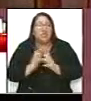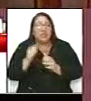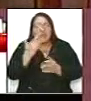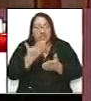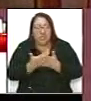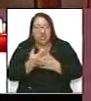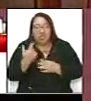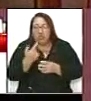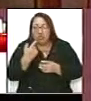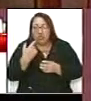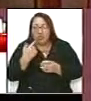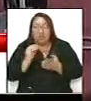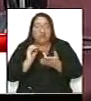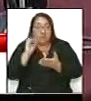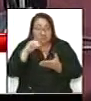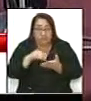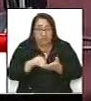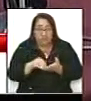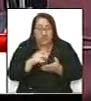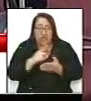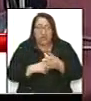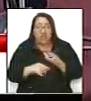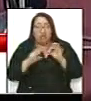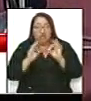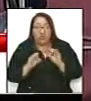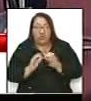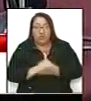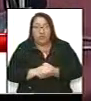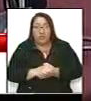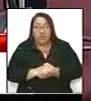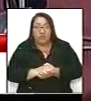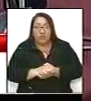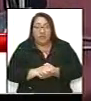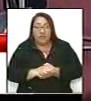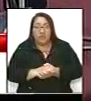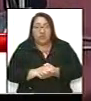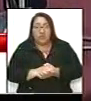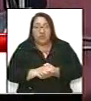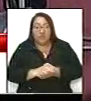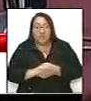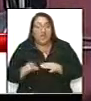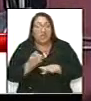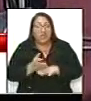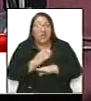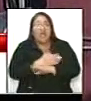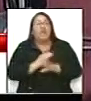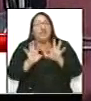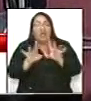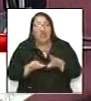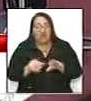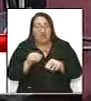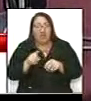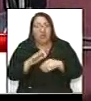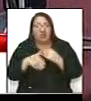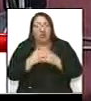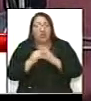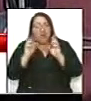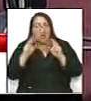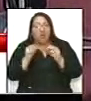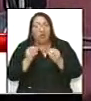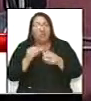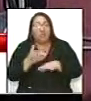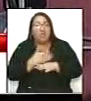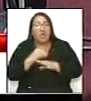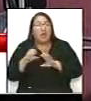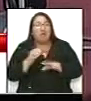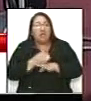gracias. Solamente para acotar que precisamente se colocó la redacción indulto razonado como si